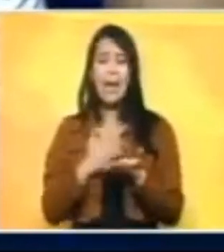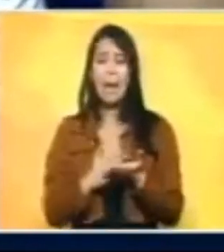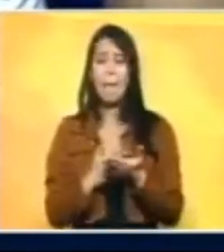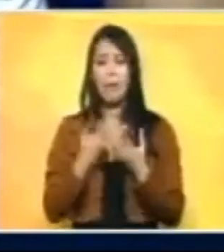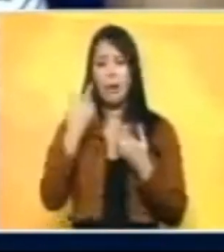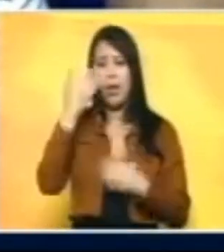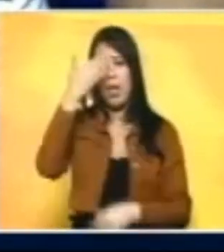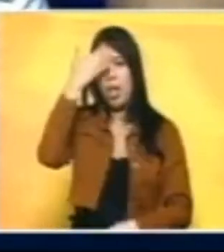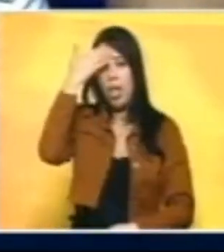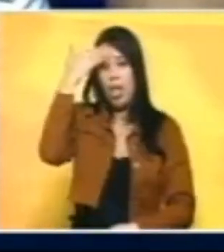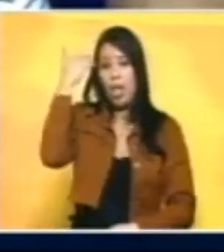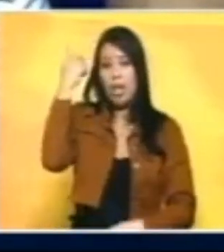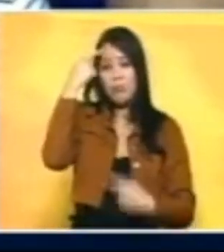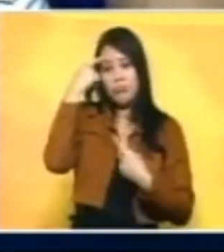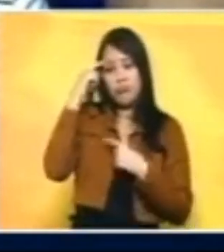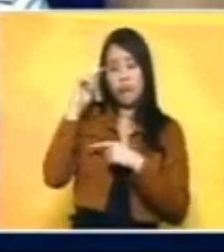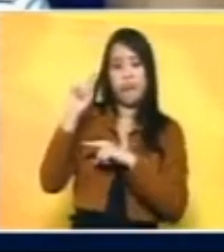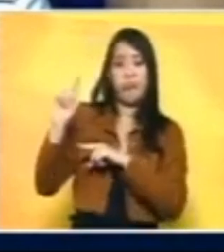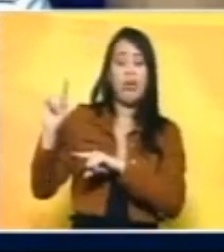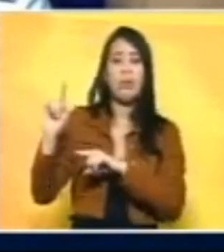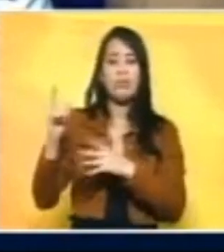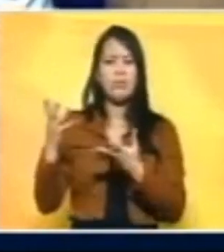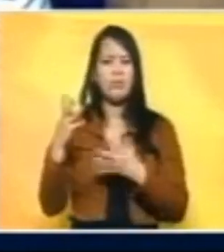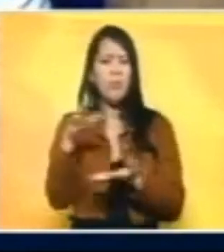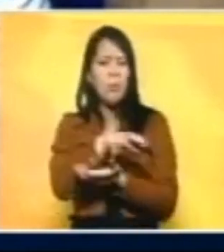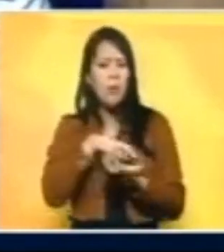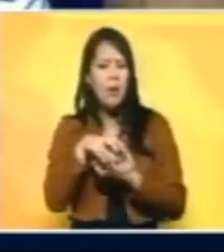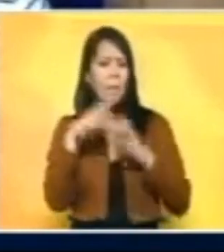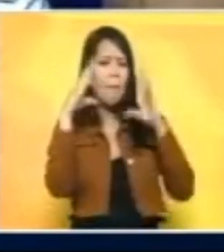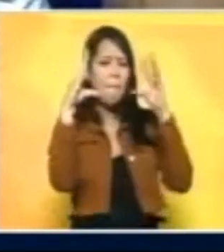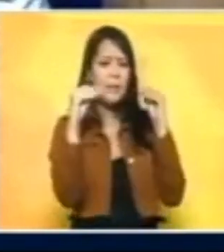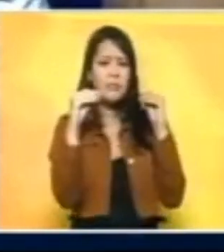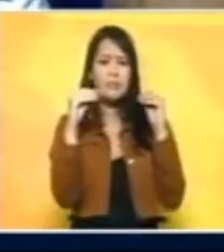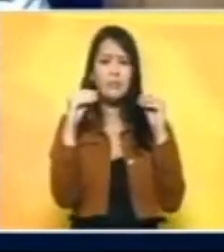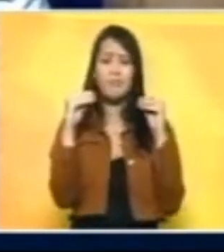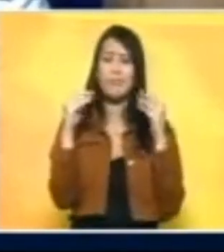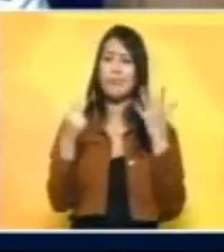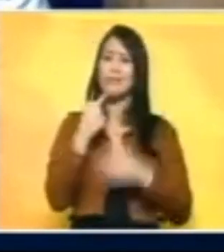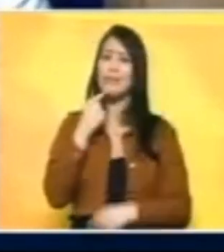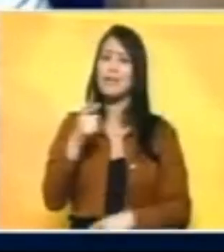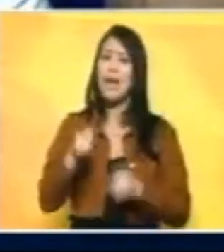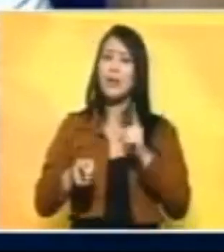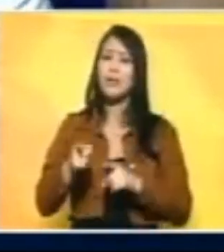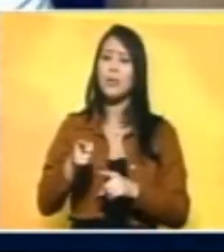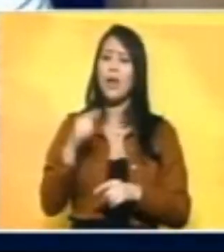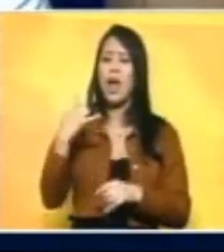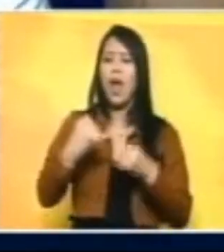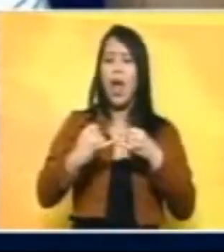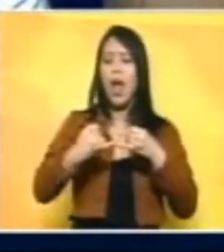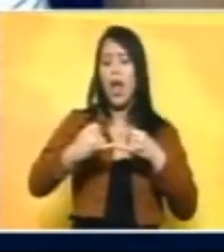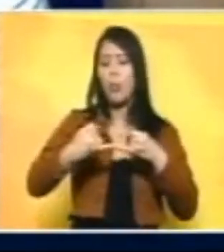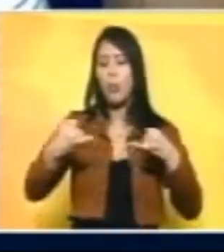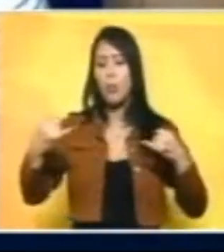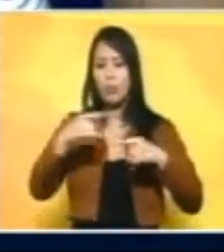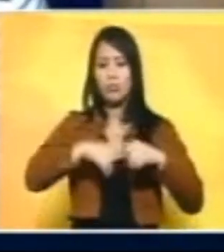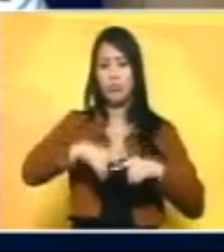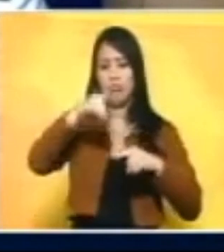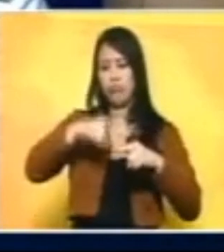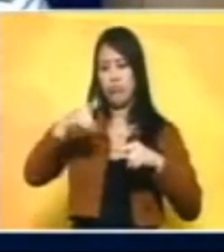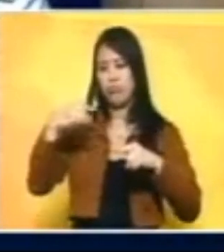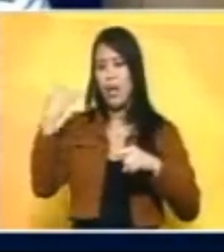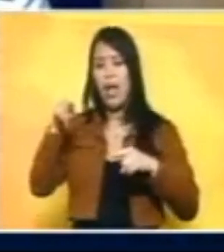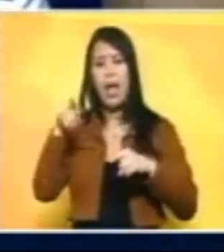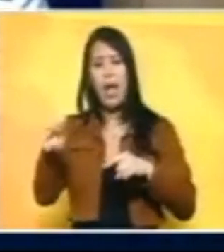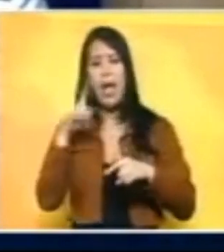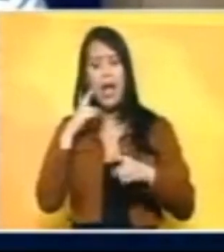porque siempre hay un problema de que se va la luz, entonces dicen que no, que es el circuito hacia Conaima por la